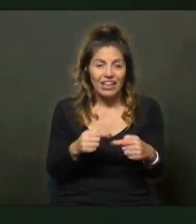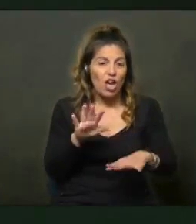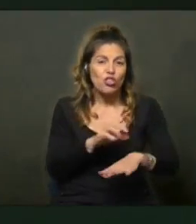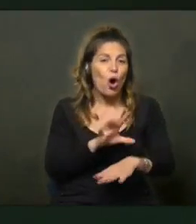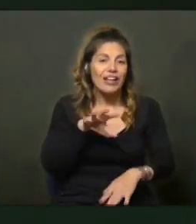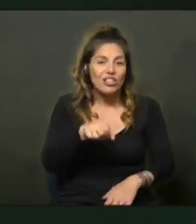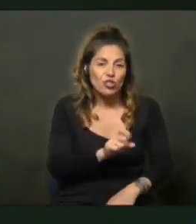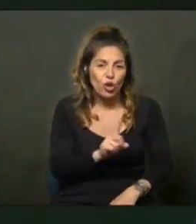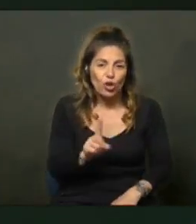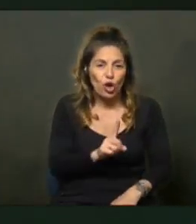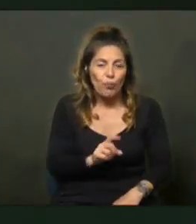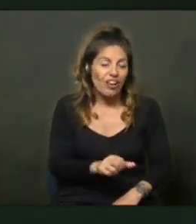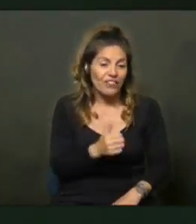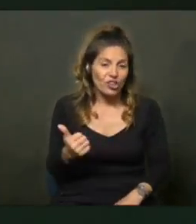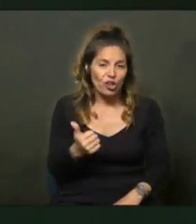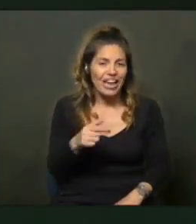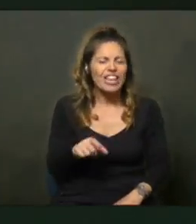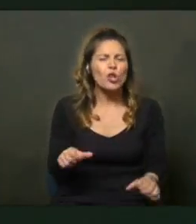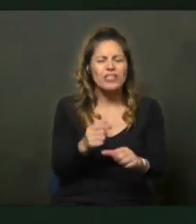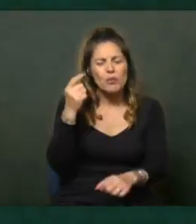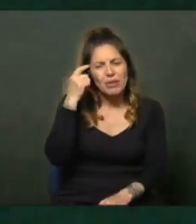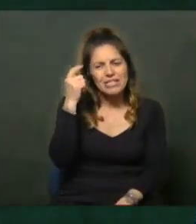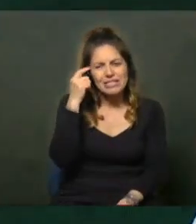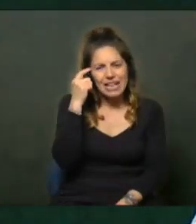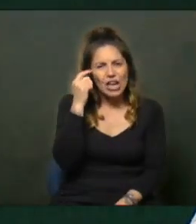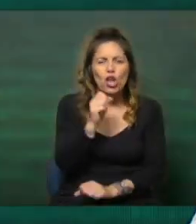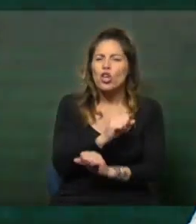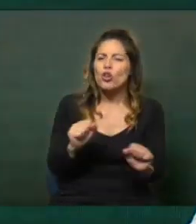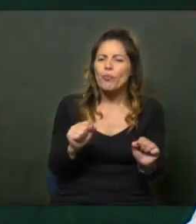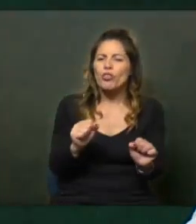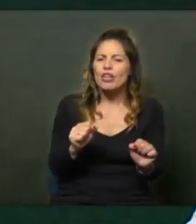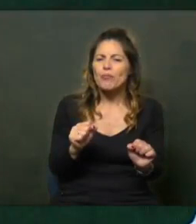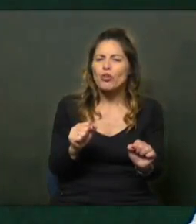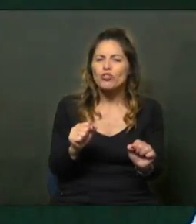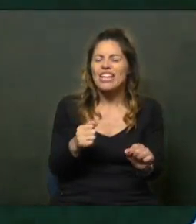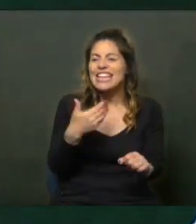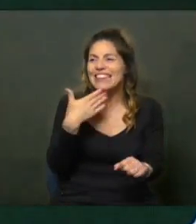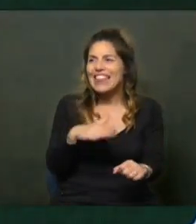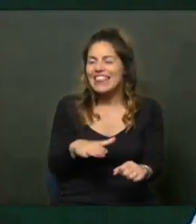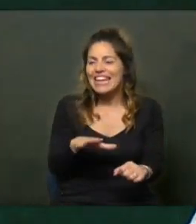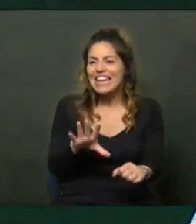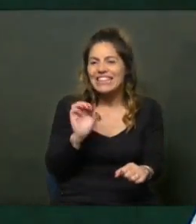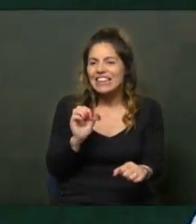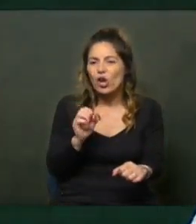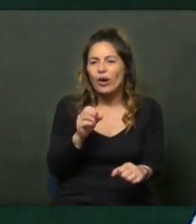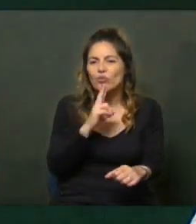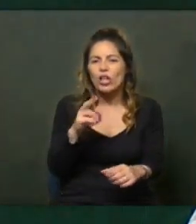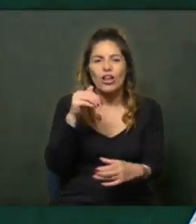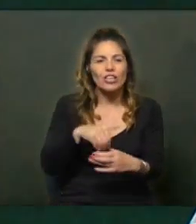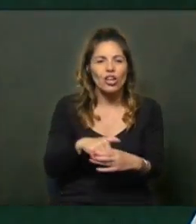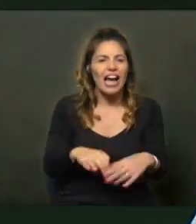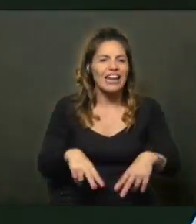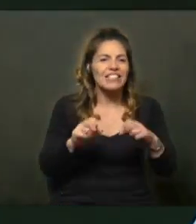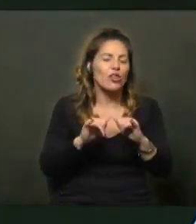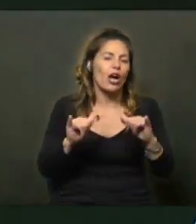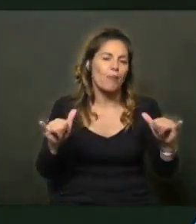no alcanzó para una victoria Entonces esto nos lleva a pensar que no podemos intentar interpretar un resultado electoral exclusivamente analizando la